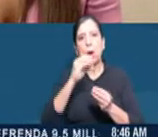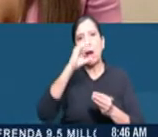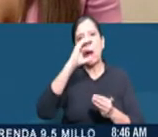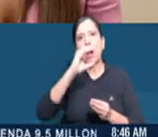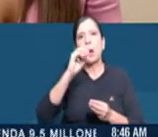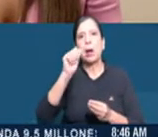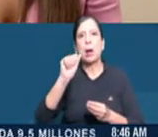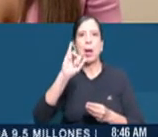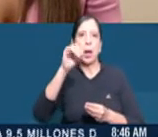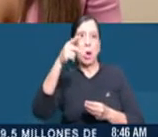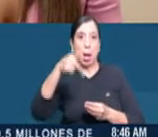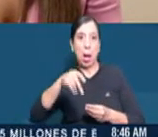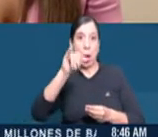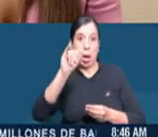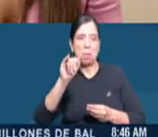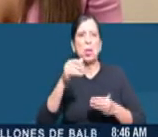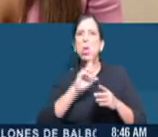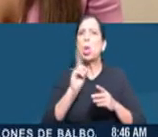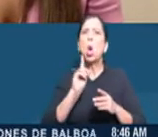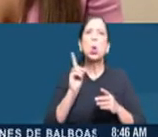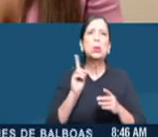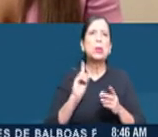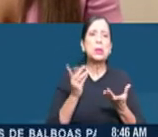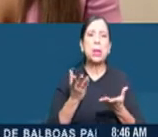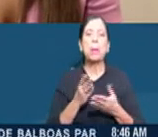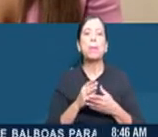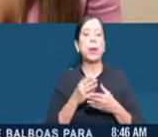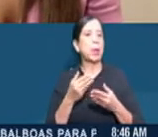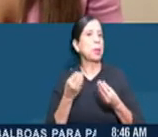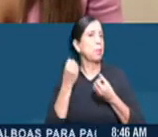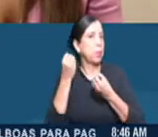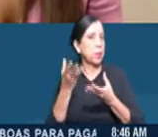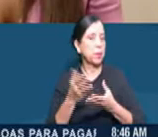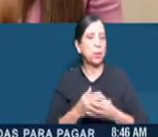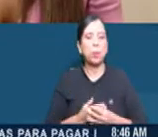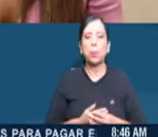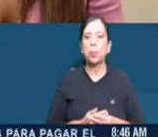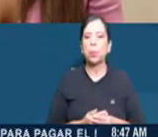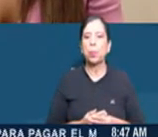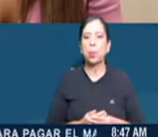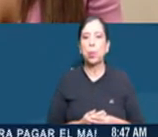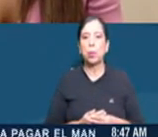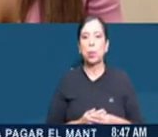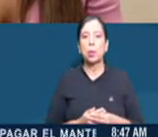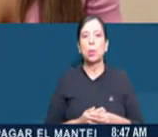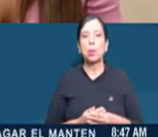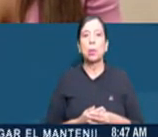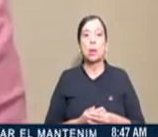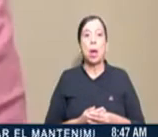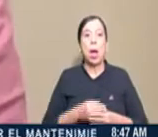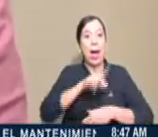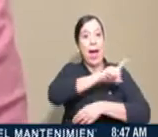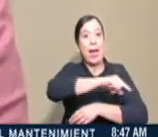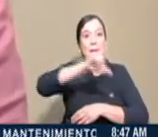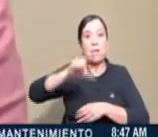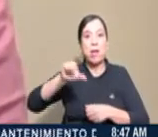están abiertos? Para que nos hables un poco de ese tema, por favor. Que ahorita mismo a nivel nacional